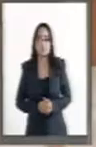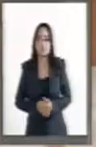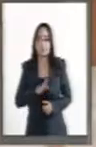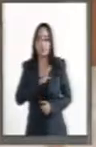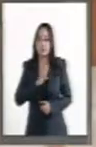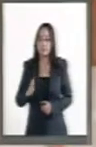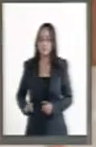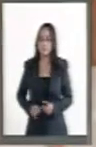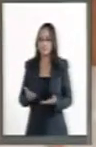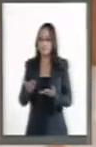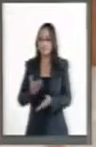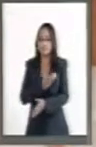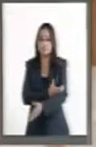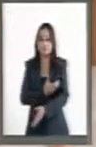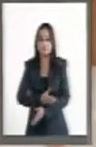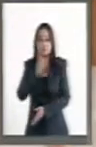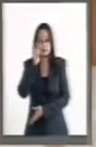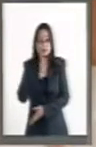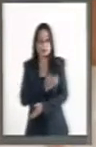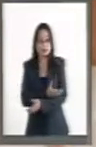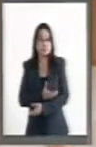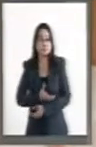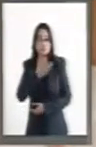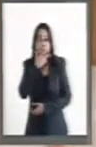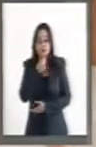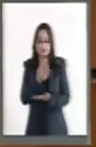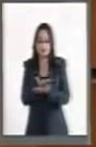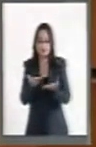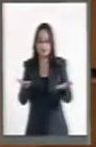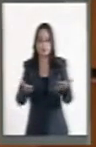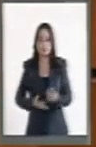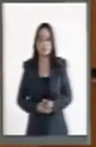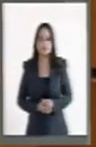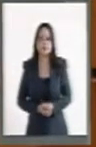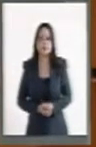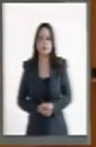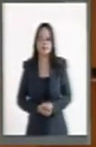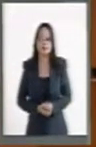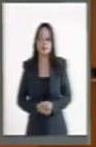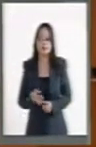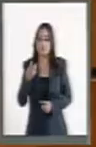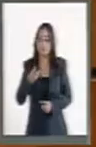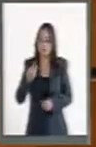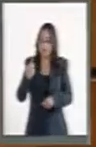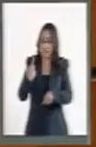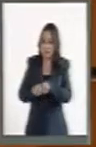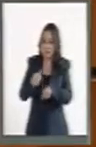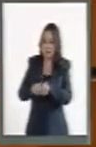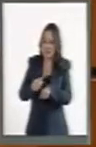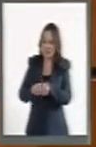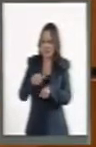presidente, compañeras, compañeros. La obesidad es la pandemia del siglo XXI.